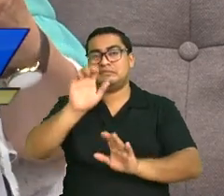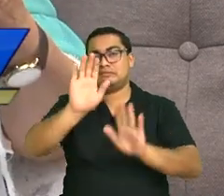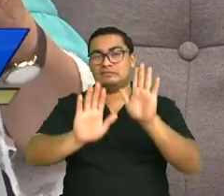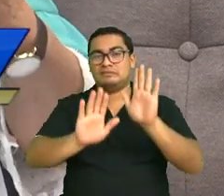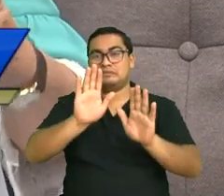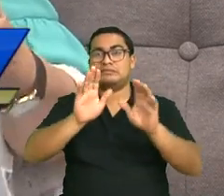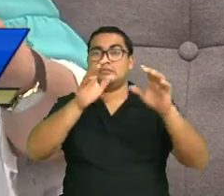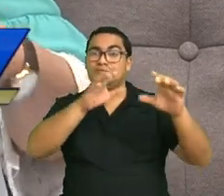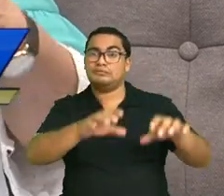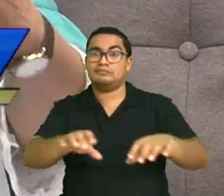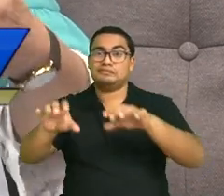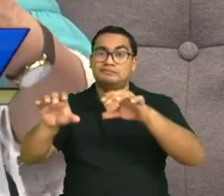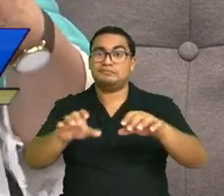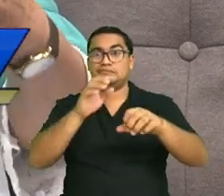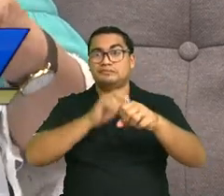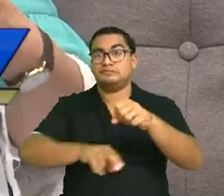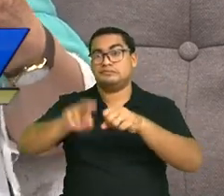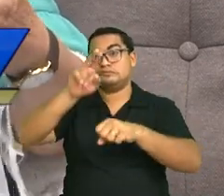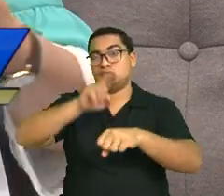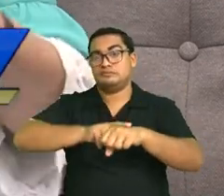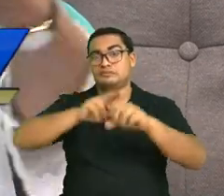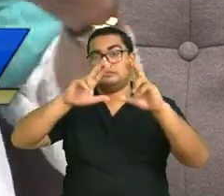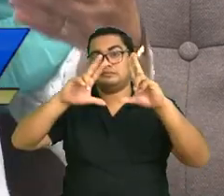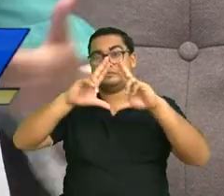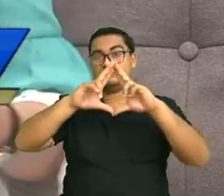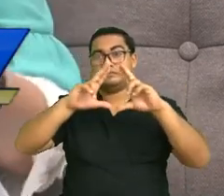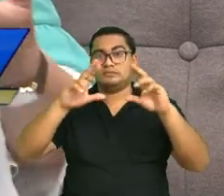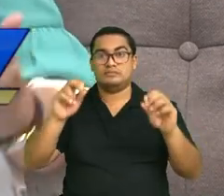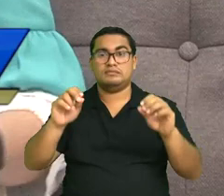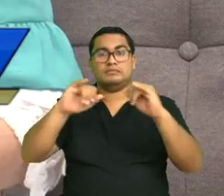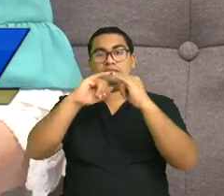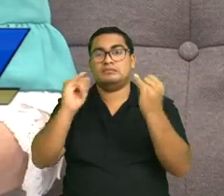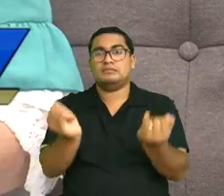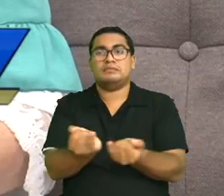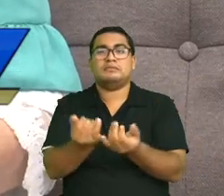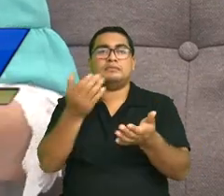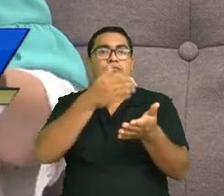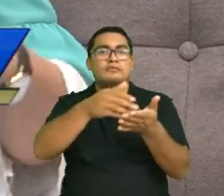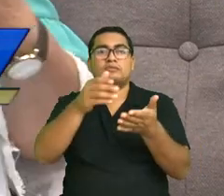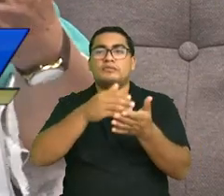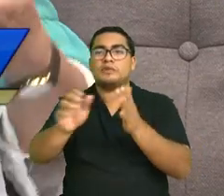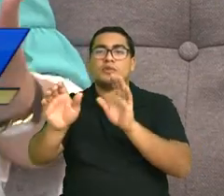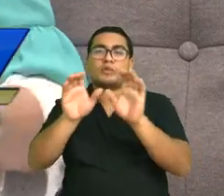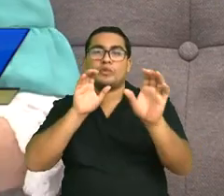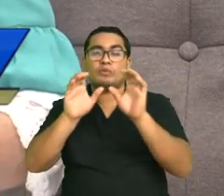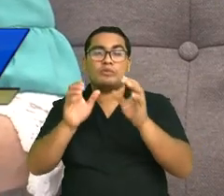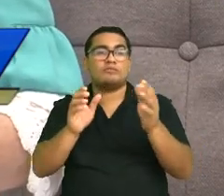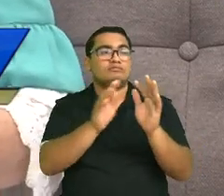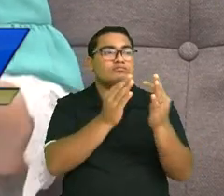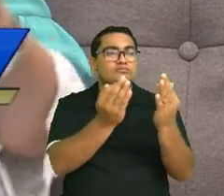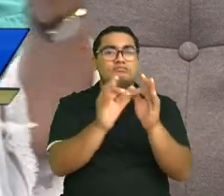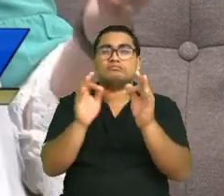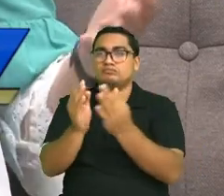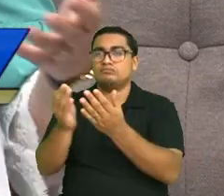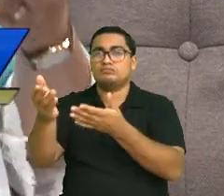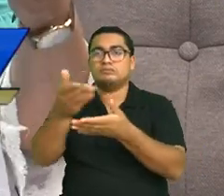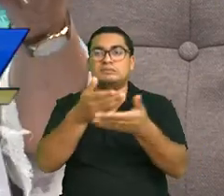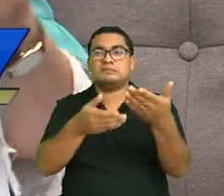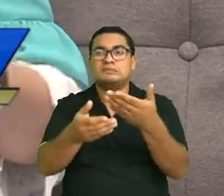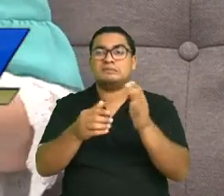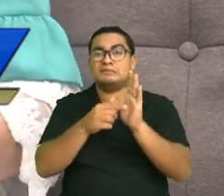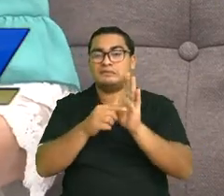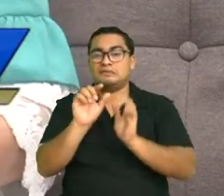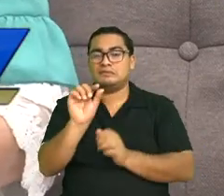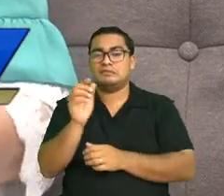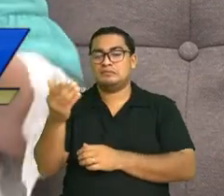en eventos tanto nacionales como internacionales, facilitando esa comunicación entre la familia. Hace poco, por